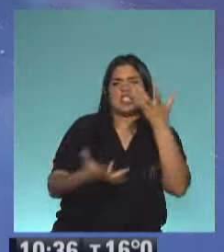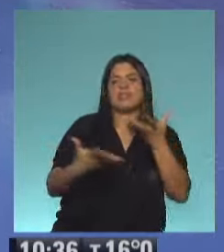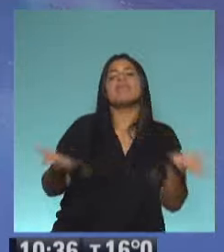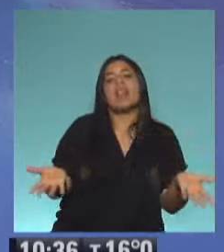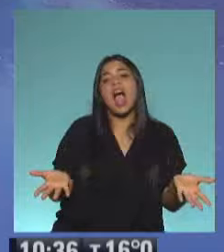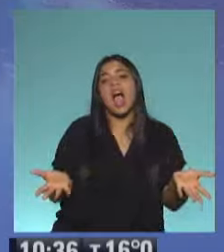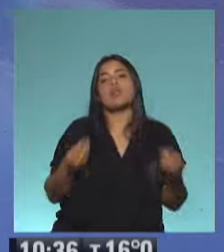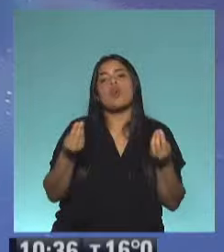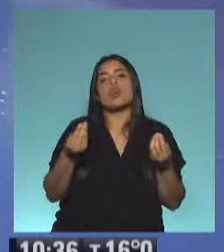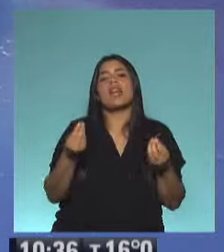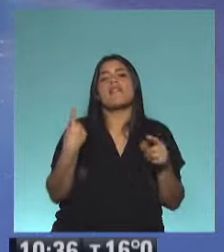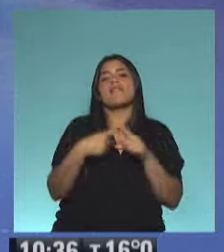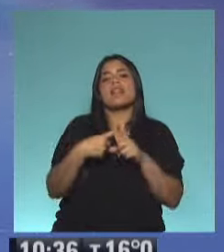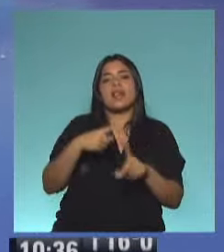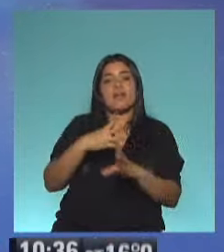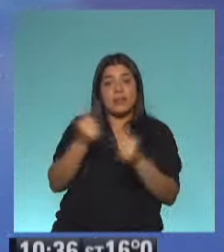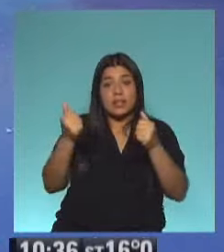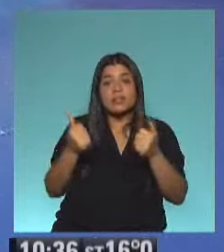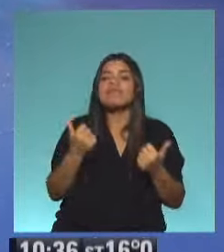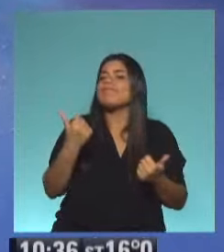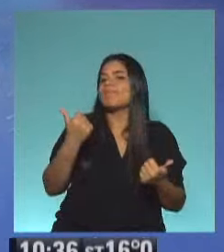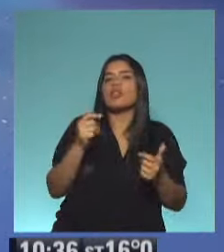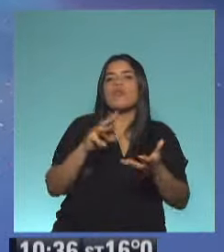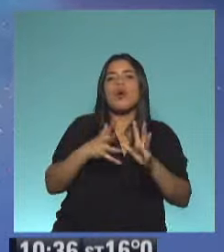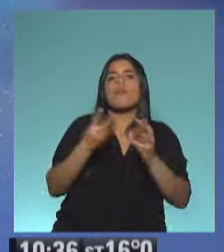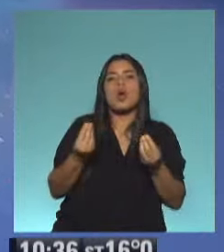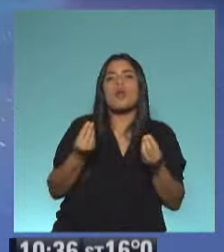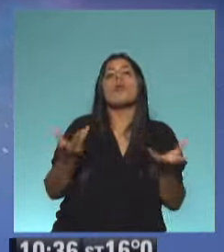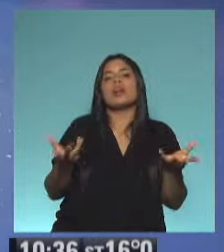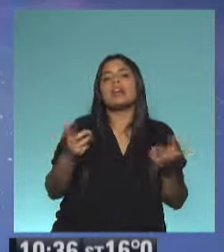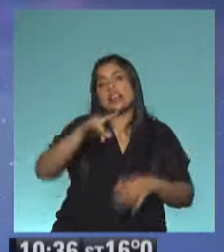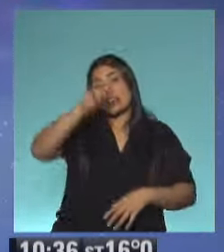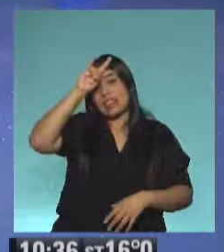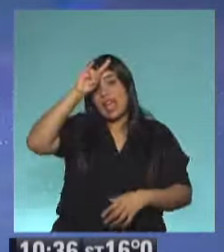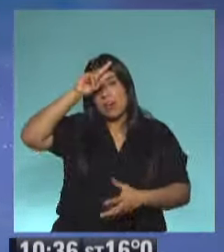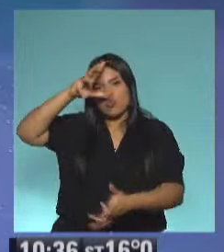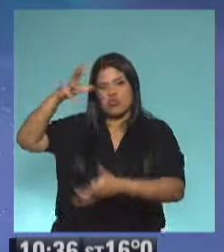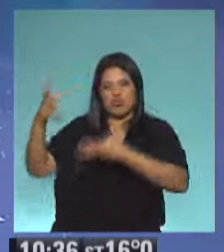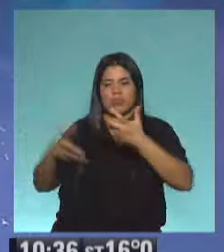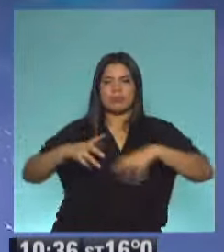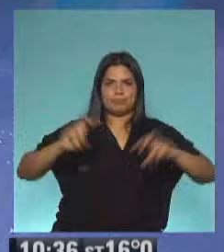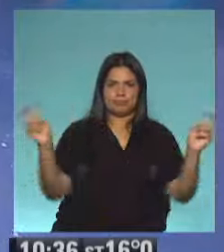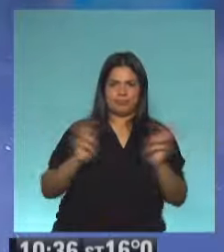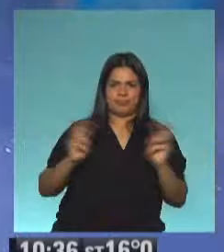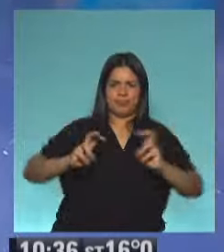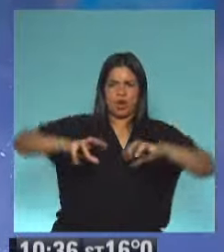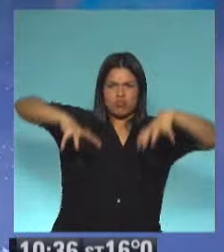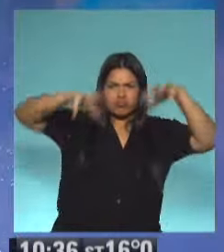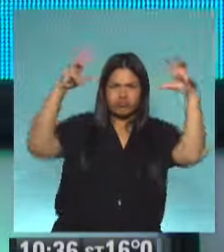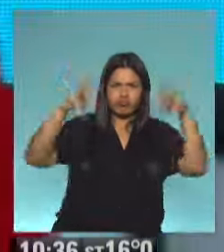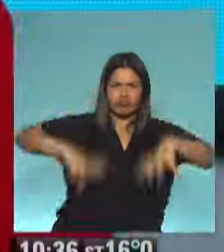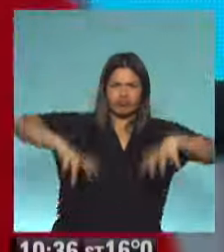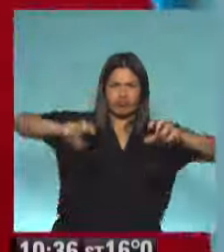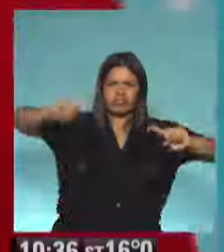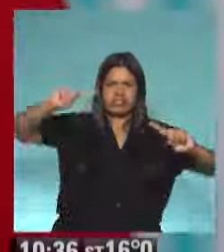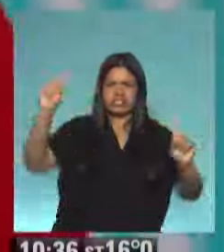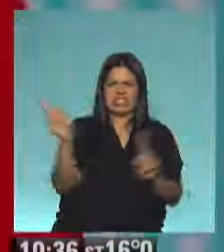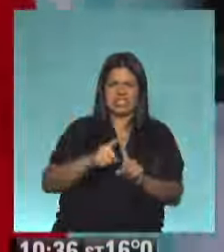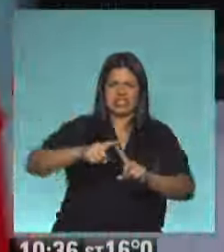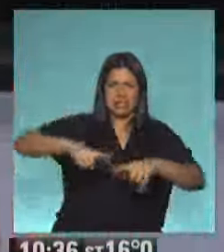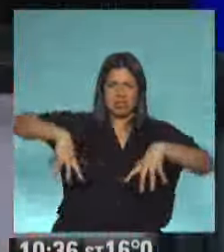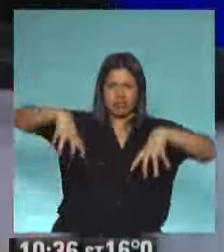el carnaval con la ceremonia de quemar al diablo. No, no. Sí. Pero es... No, es como simbólico. Es,